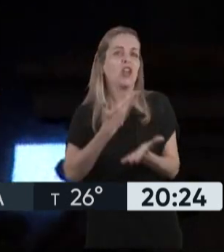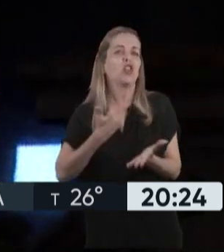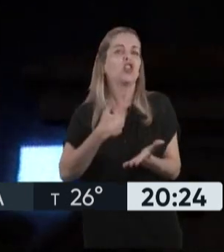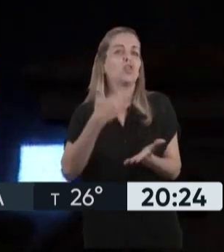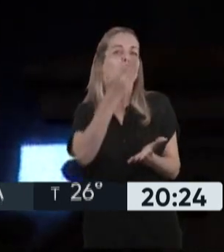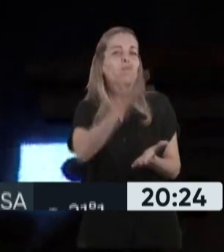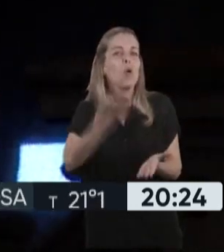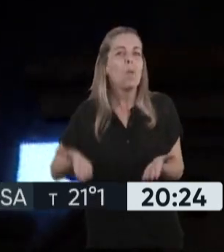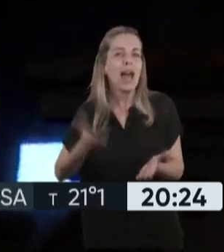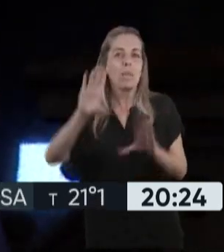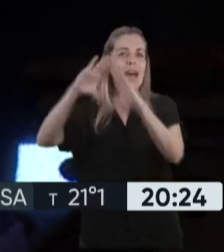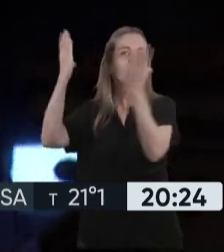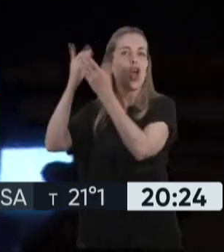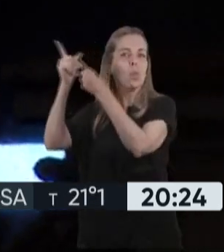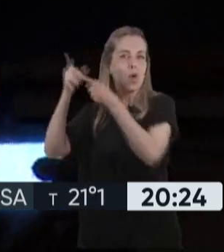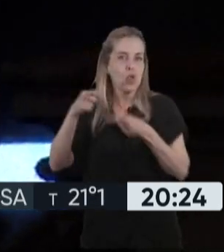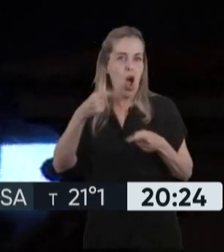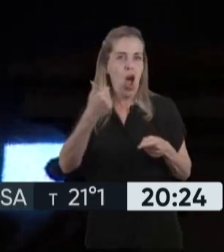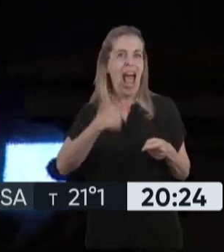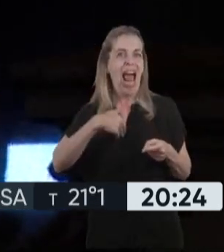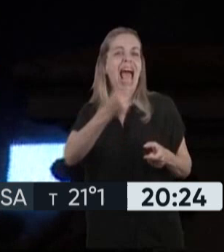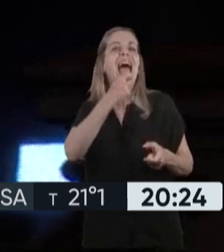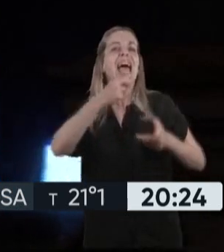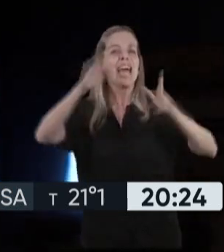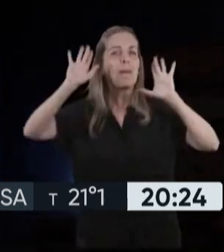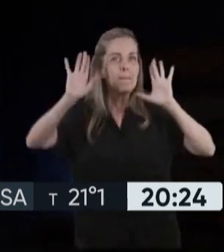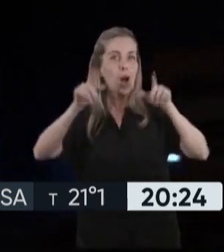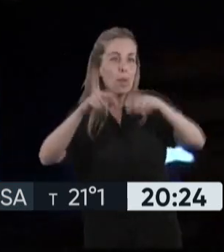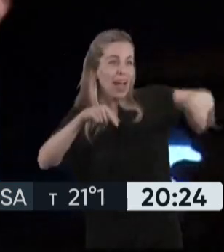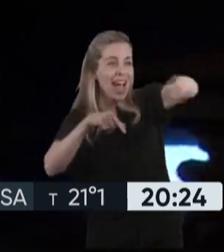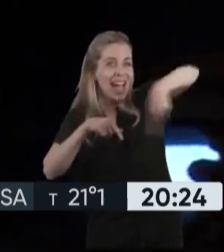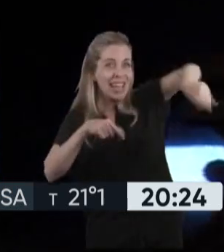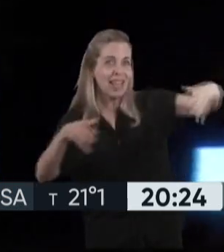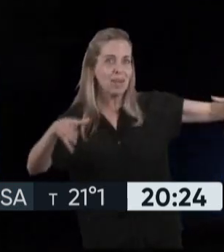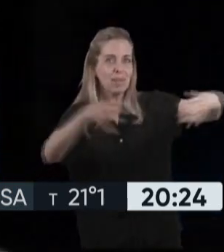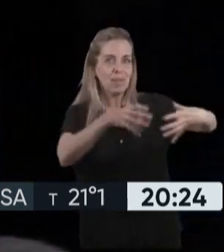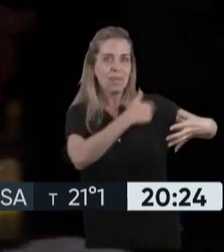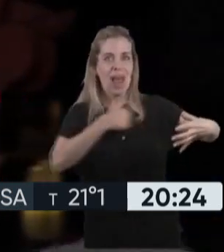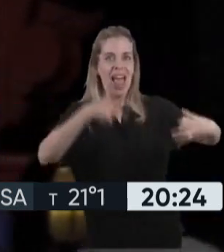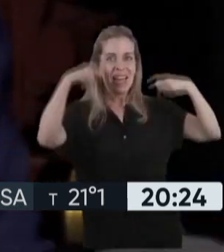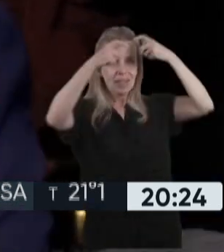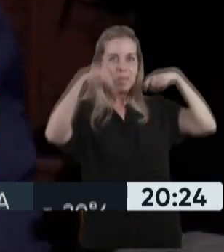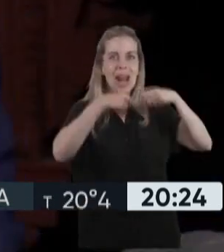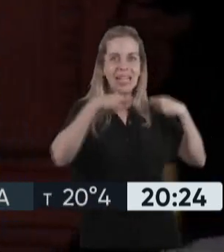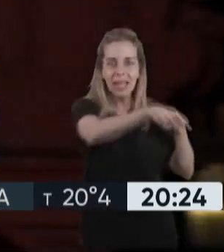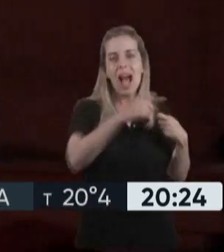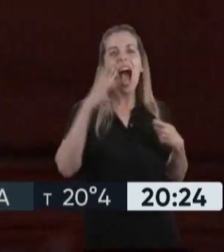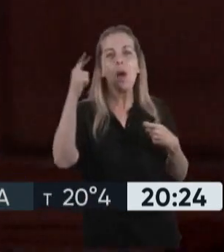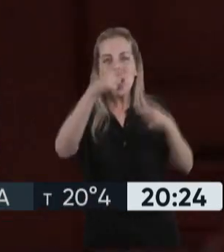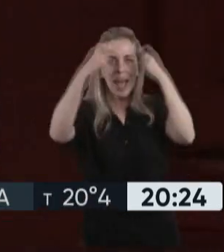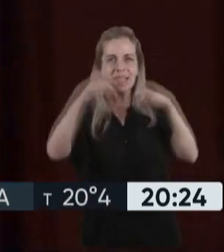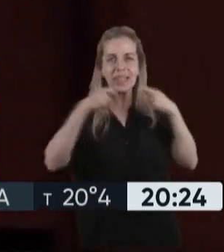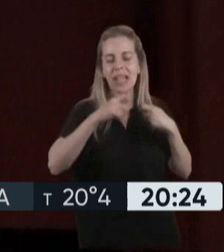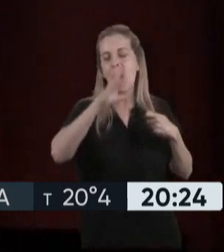mundo. Es un símbolo porque allí están las madres y las abuelas que resistieron a la